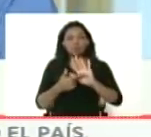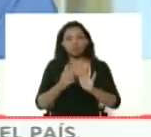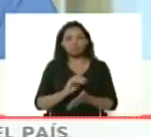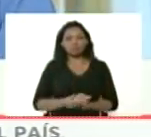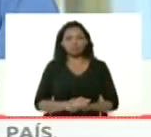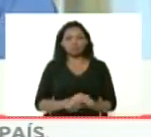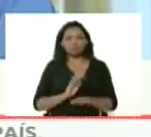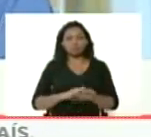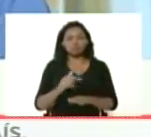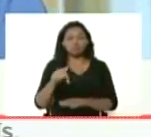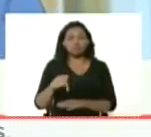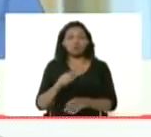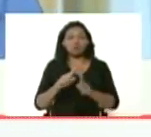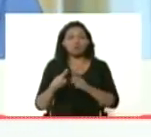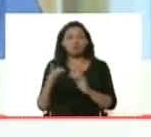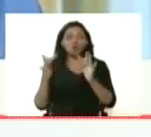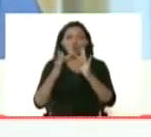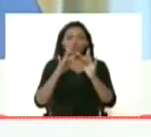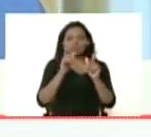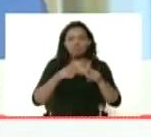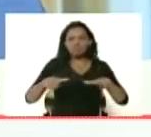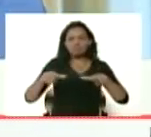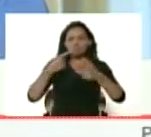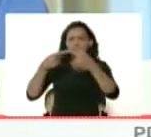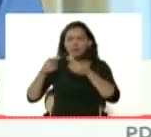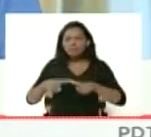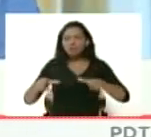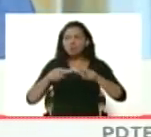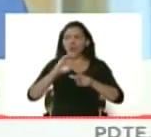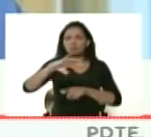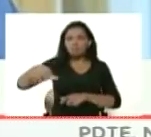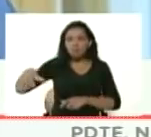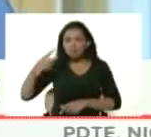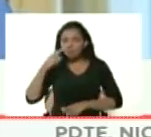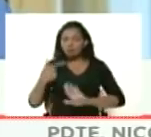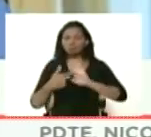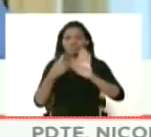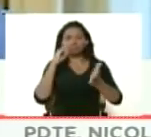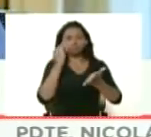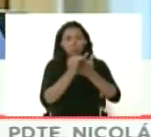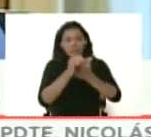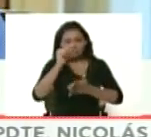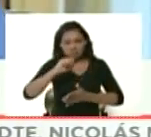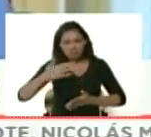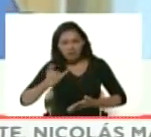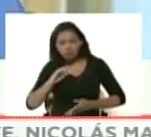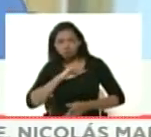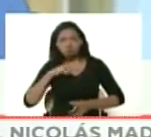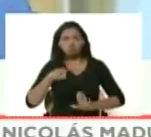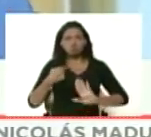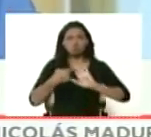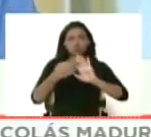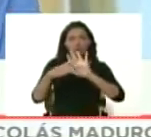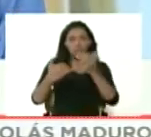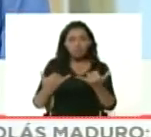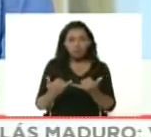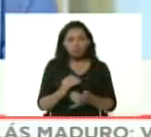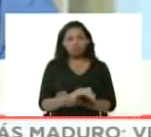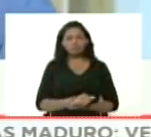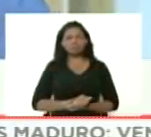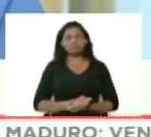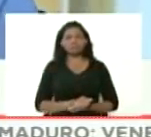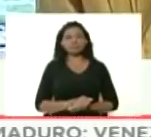hoy tenemos algunos pases en distintas regiones del país que pueden dar fe de lo que estamos conversando y que vamos a conversar en esta